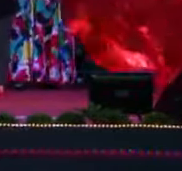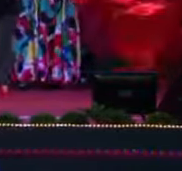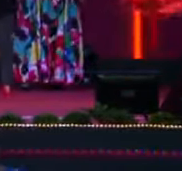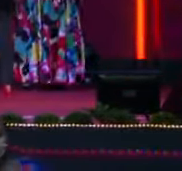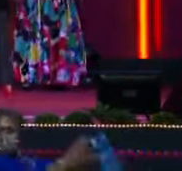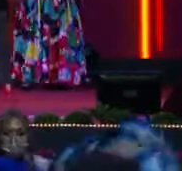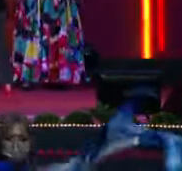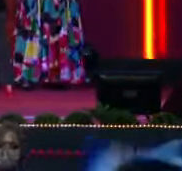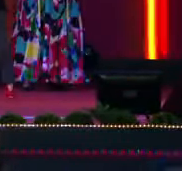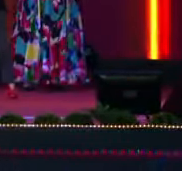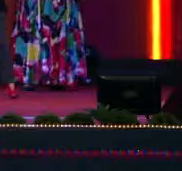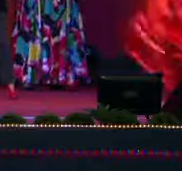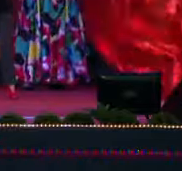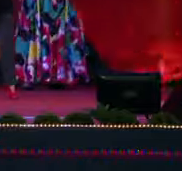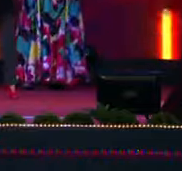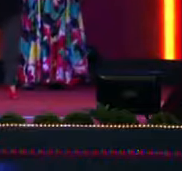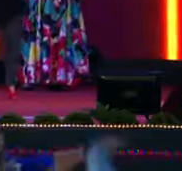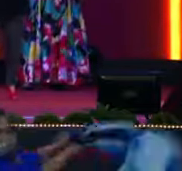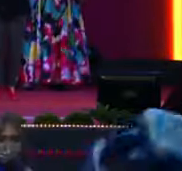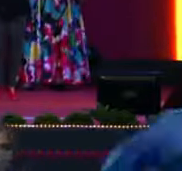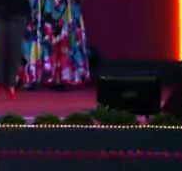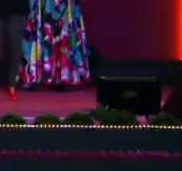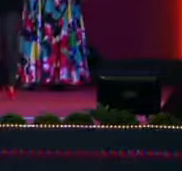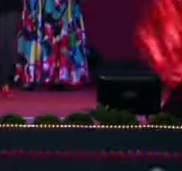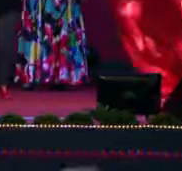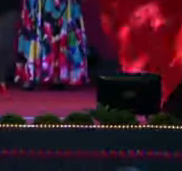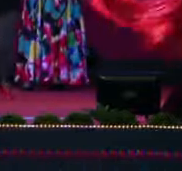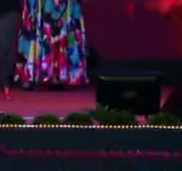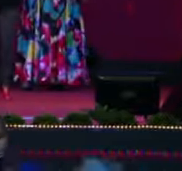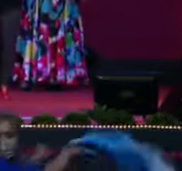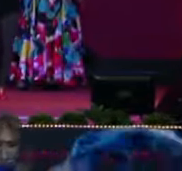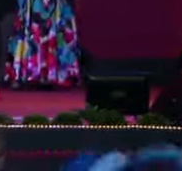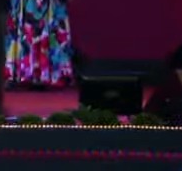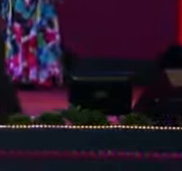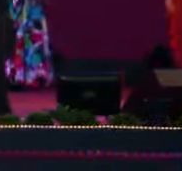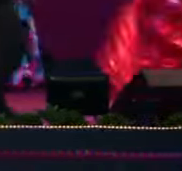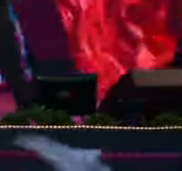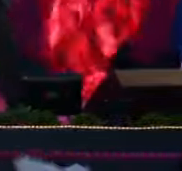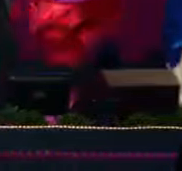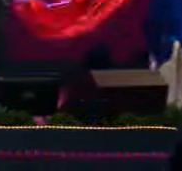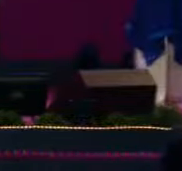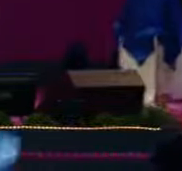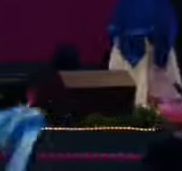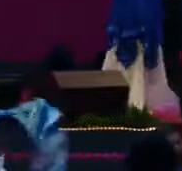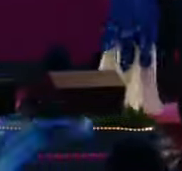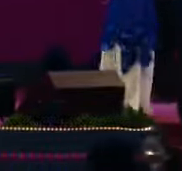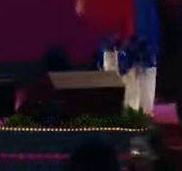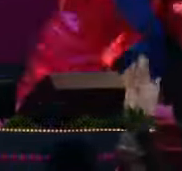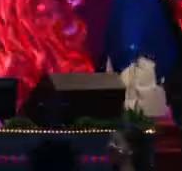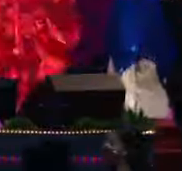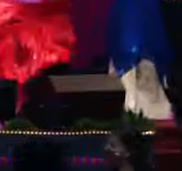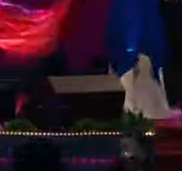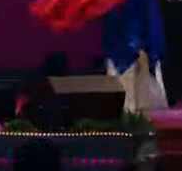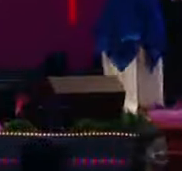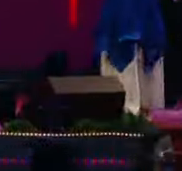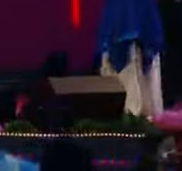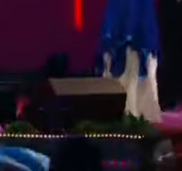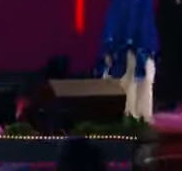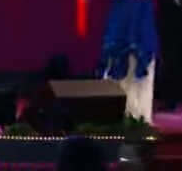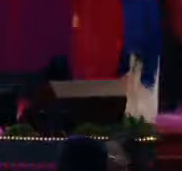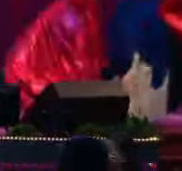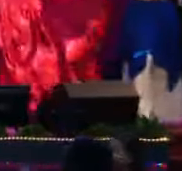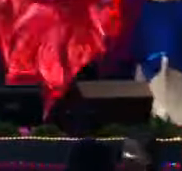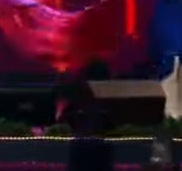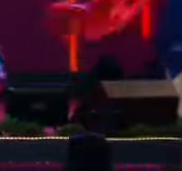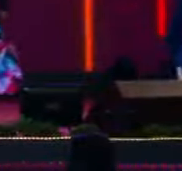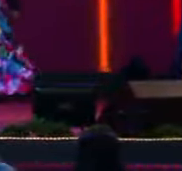lo declara, esta casa no se cae. Alguien lo diga, por tu familia, por tu matrimonio, por tus hijos.